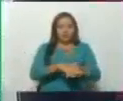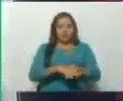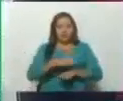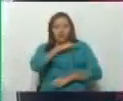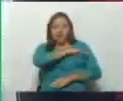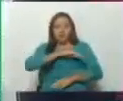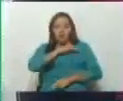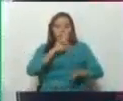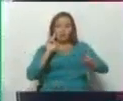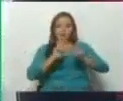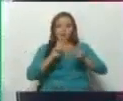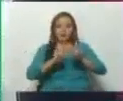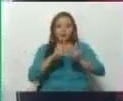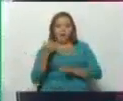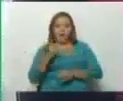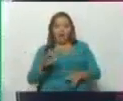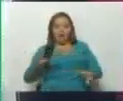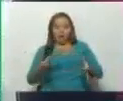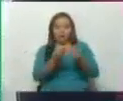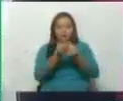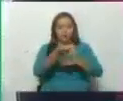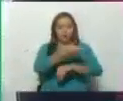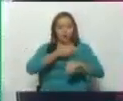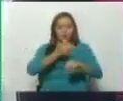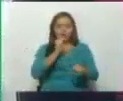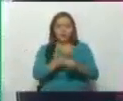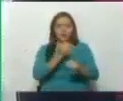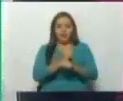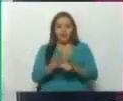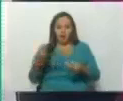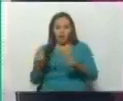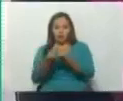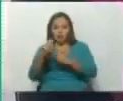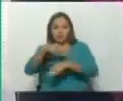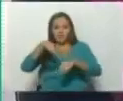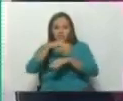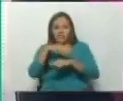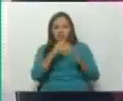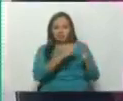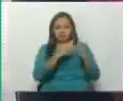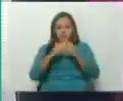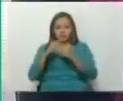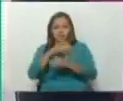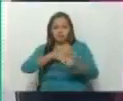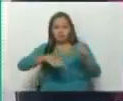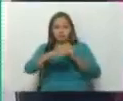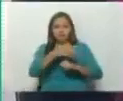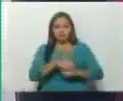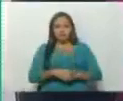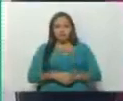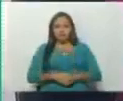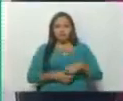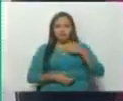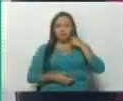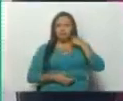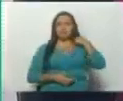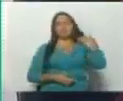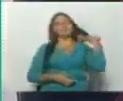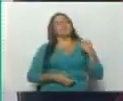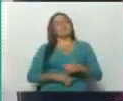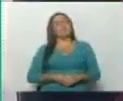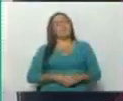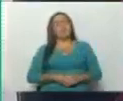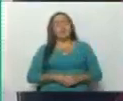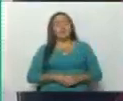Vivienda de Venezuela que lleva el Estado a través del Ministerio de Hábitat. De hecho, y es así, el Ministerio de Hábitat y Vivienda,